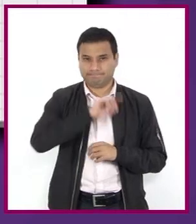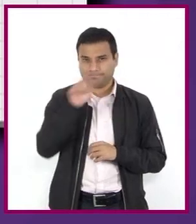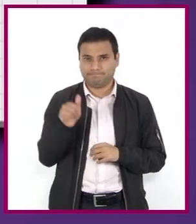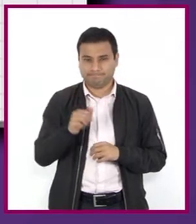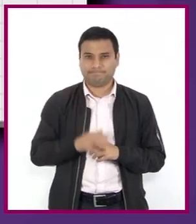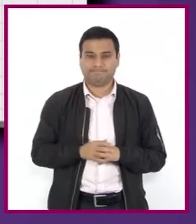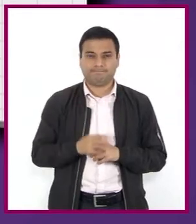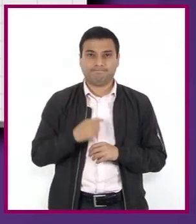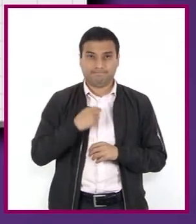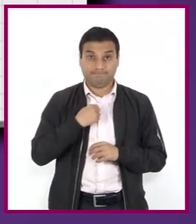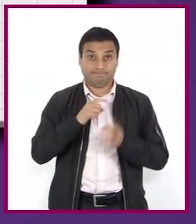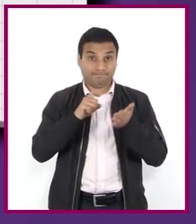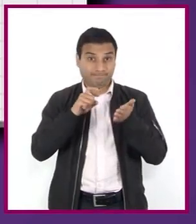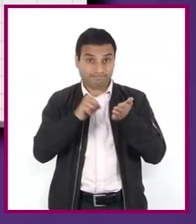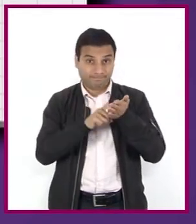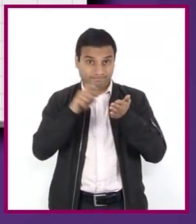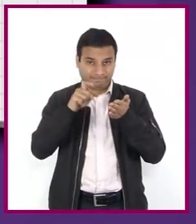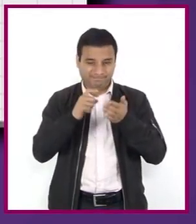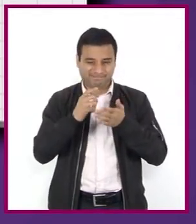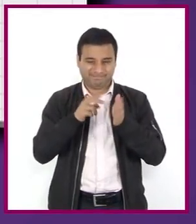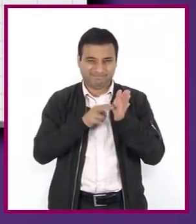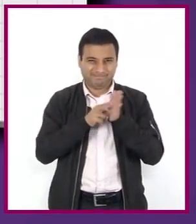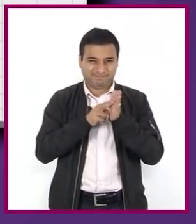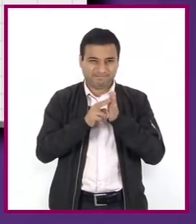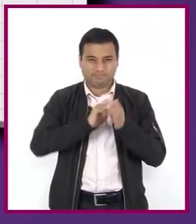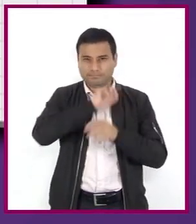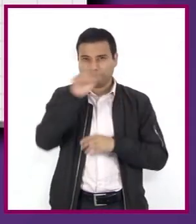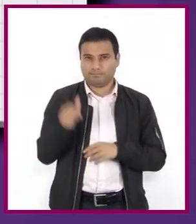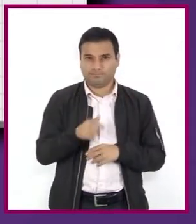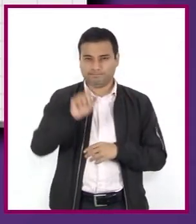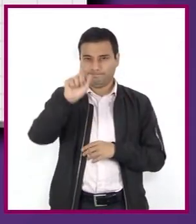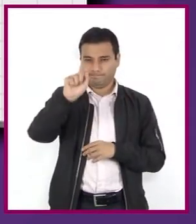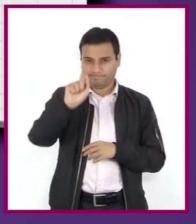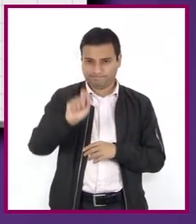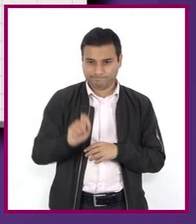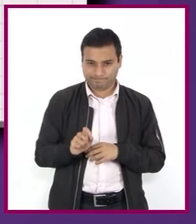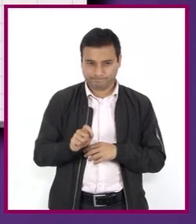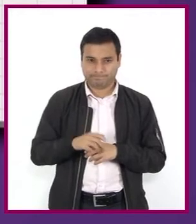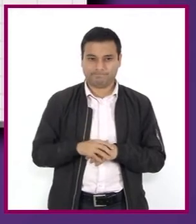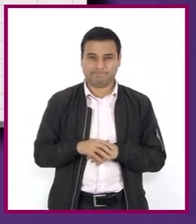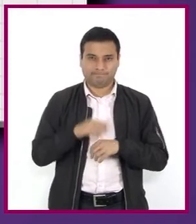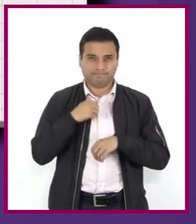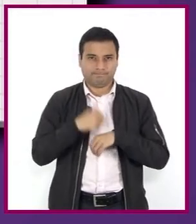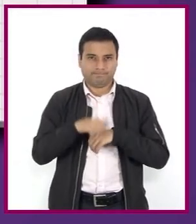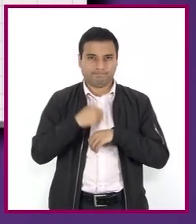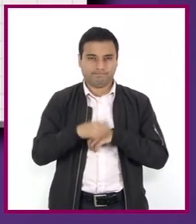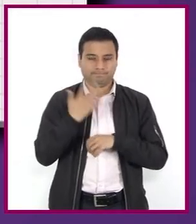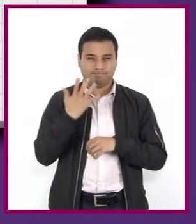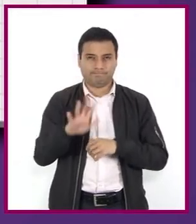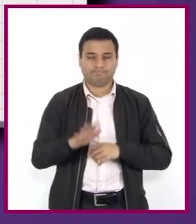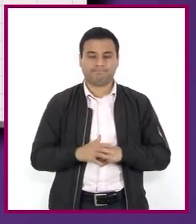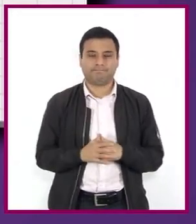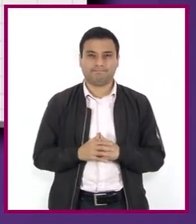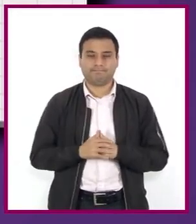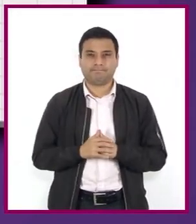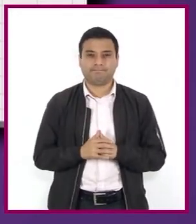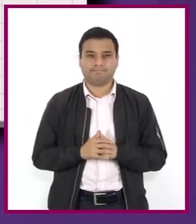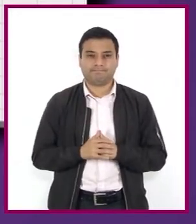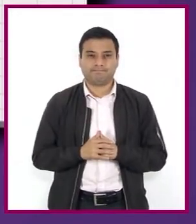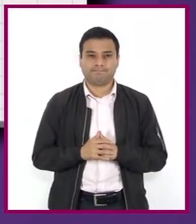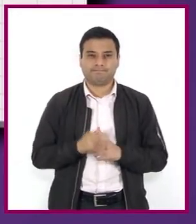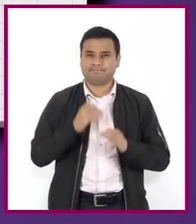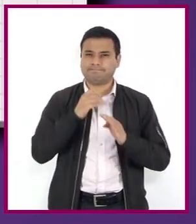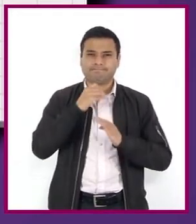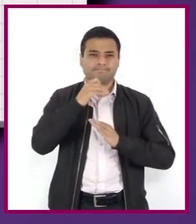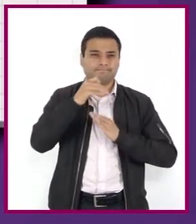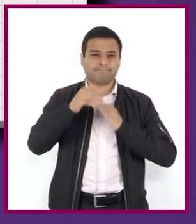y arrastramos desde la esquina inferior derecha hasta llegar al valor de 10. Todas las celdas son